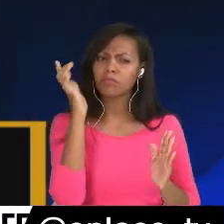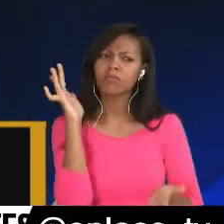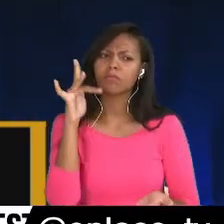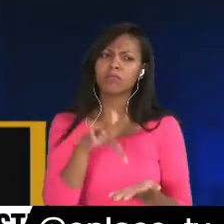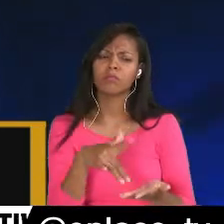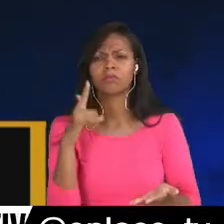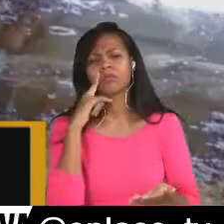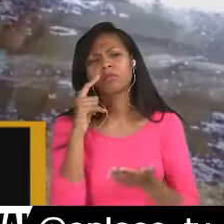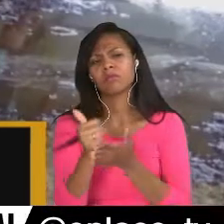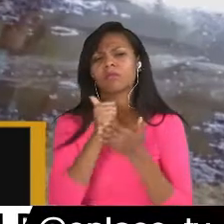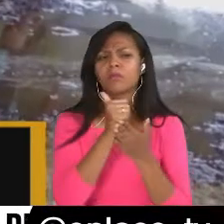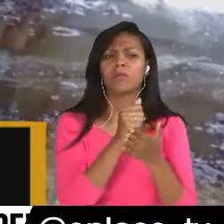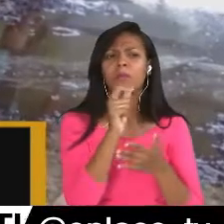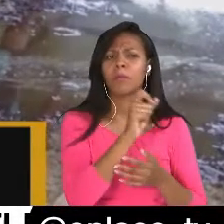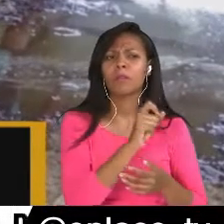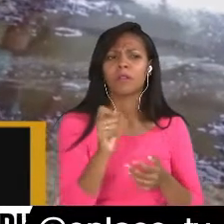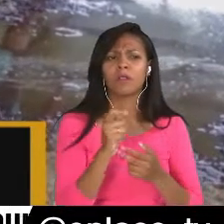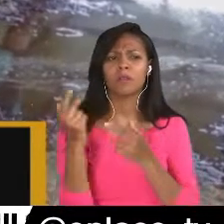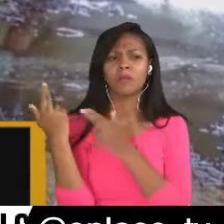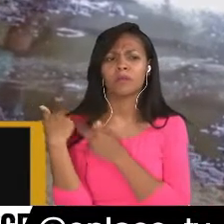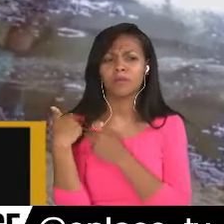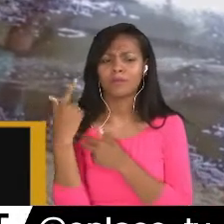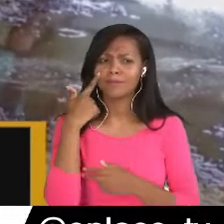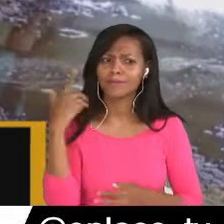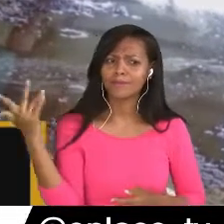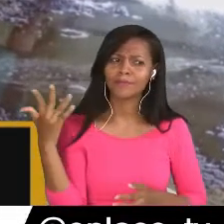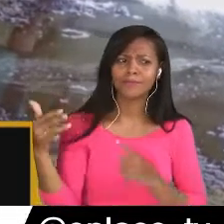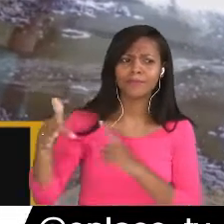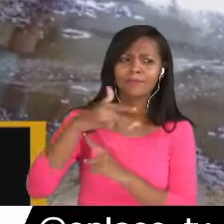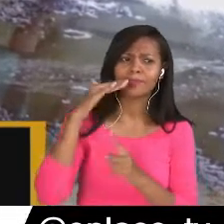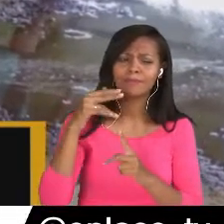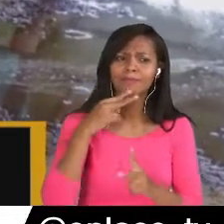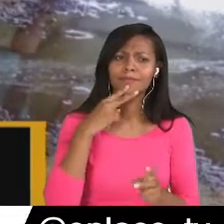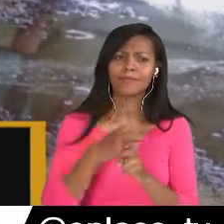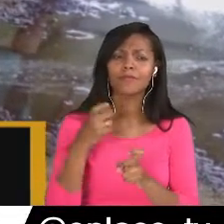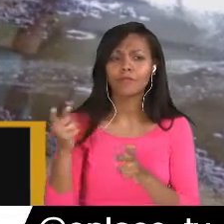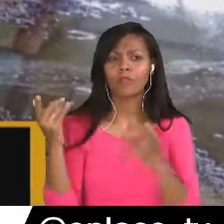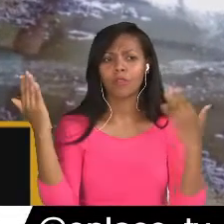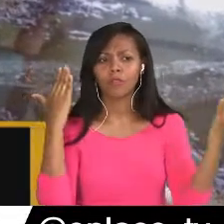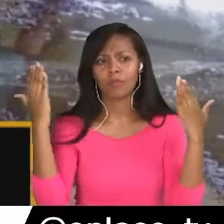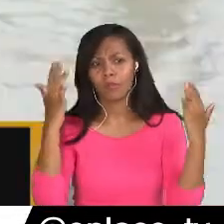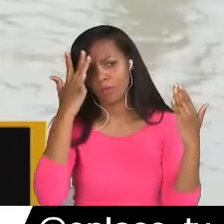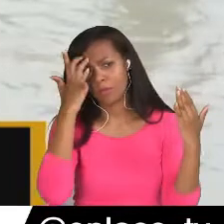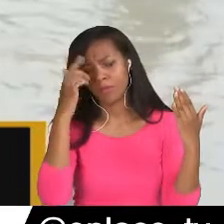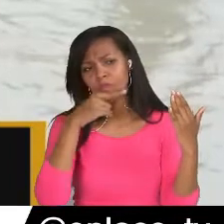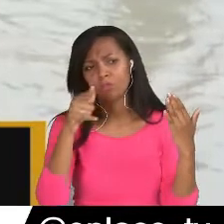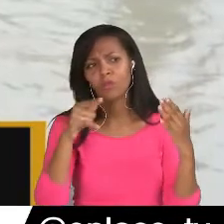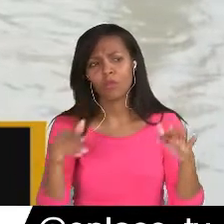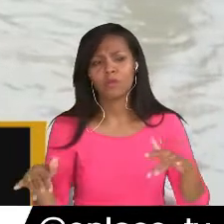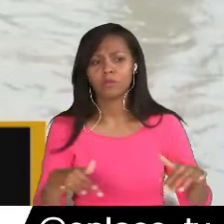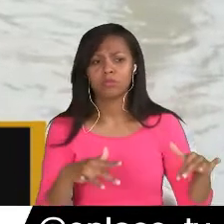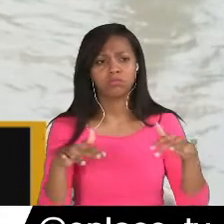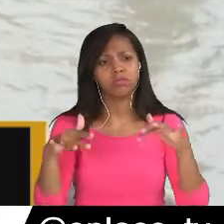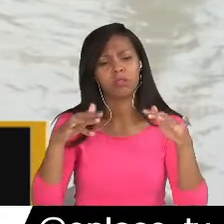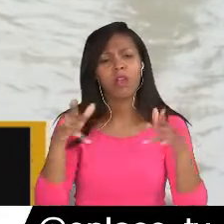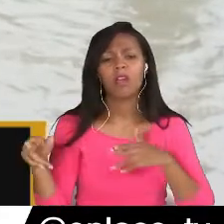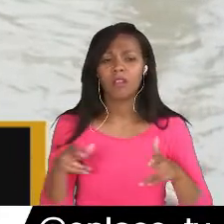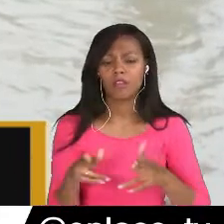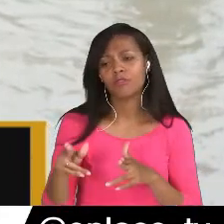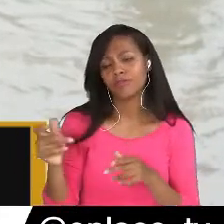los entes de control ante la delicada situación que vive esta comunidad rural por estar ubicada en zona inundable del río Magdalena.